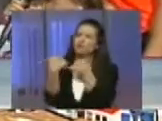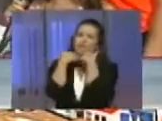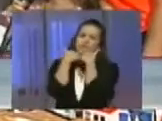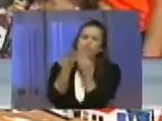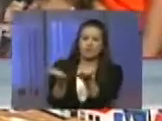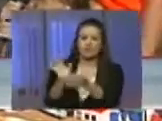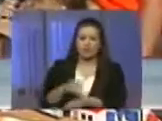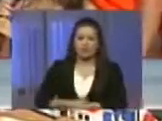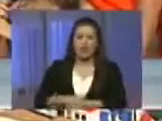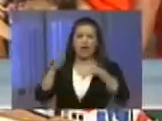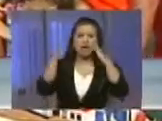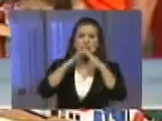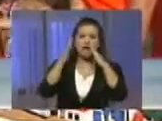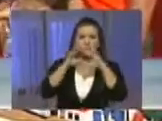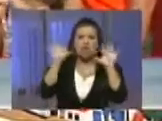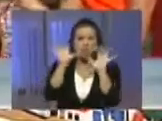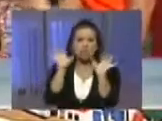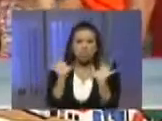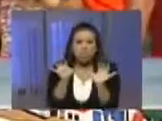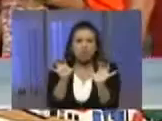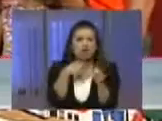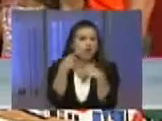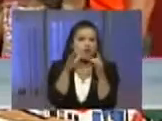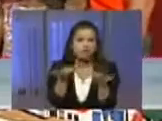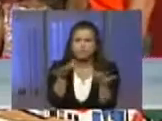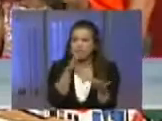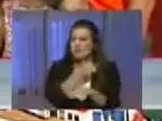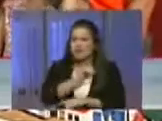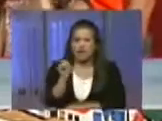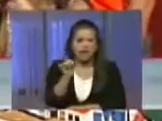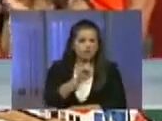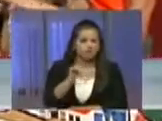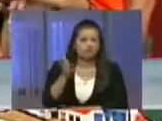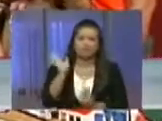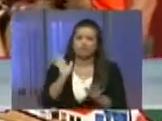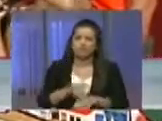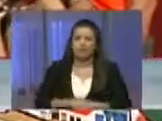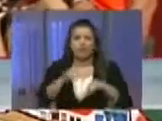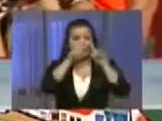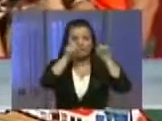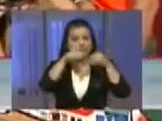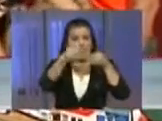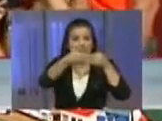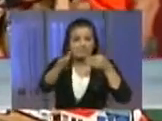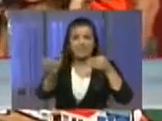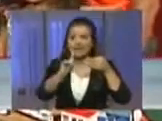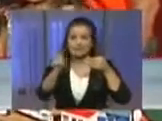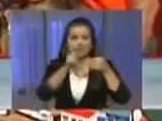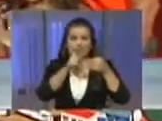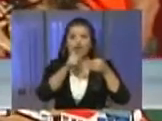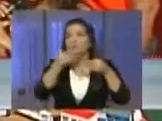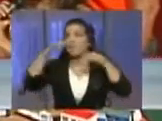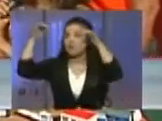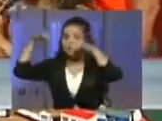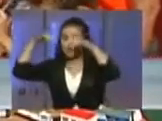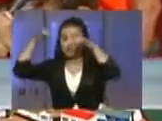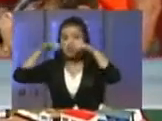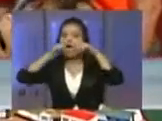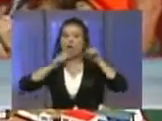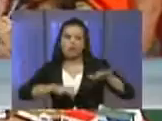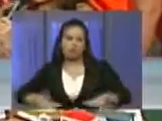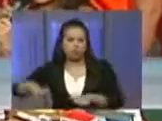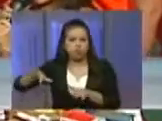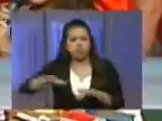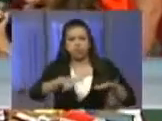Casas sin color las Casas sin color sin ventana cuando se llovía todo se mojaba